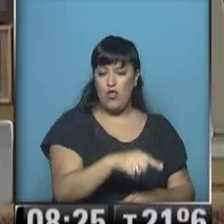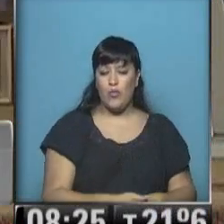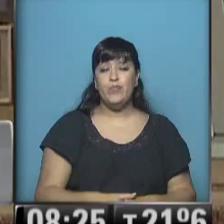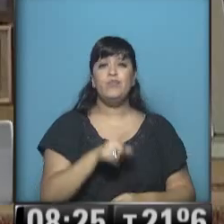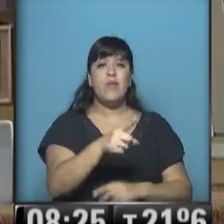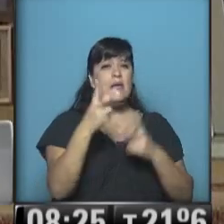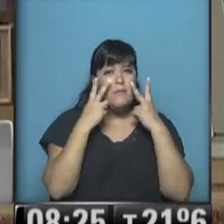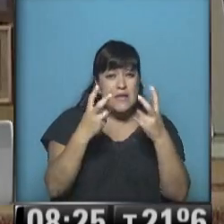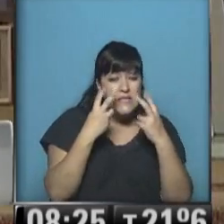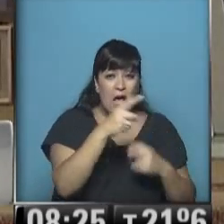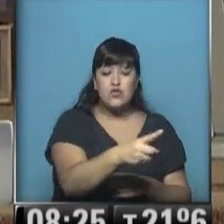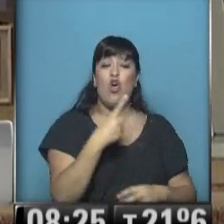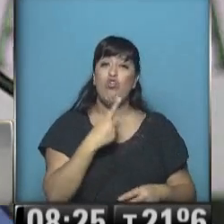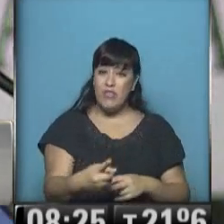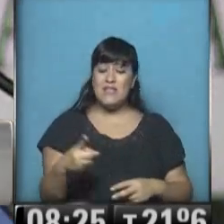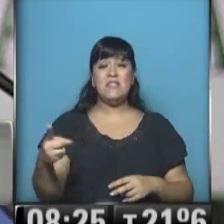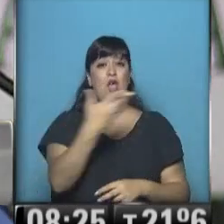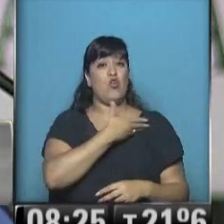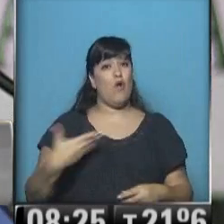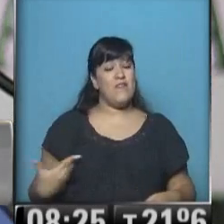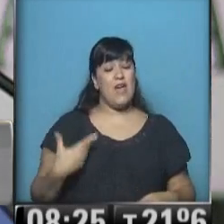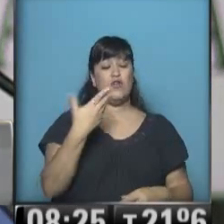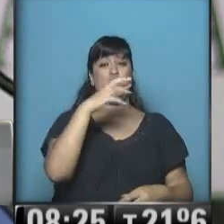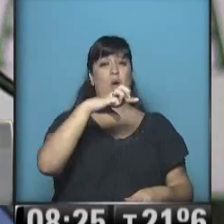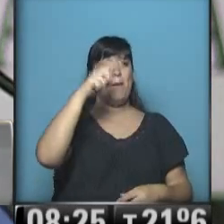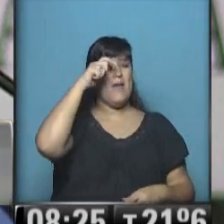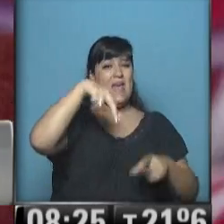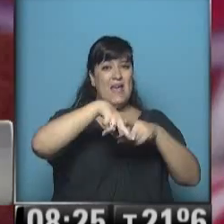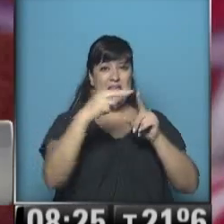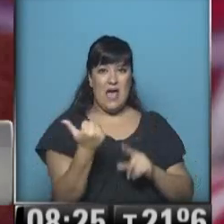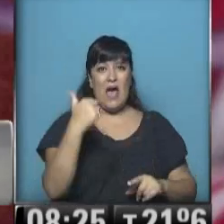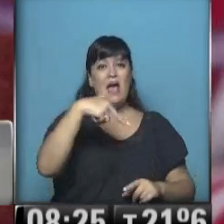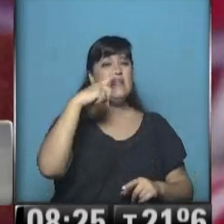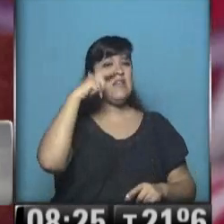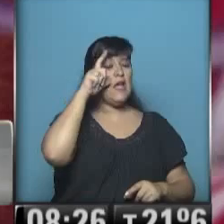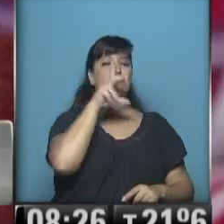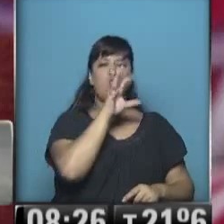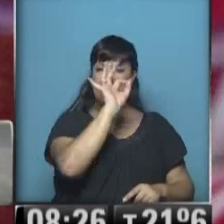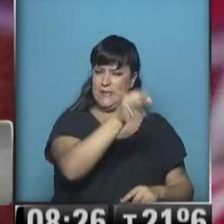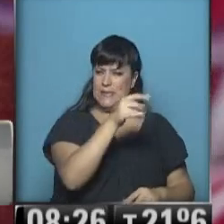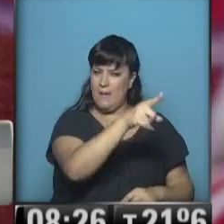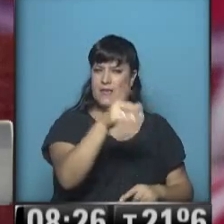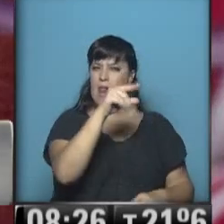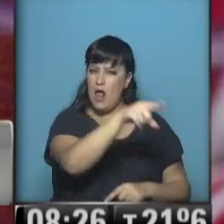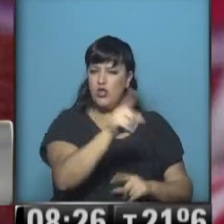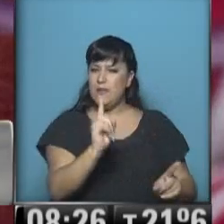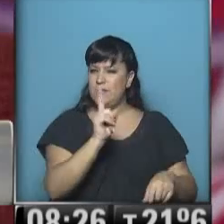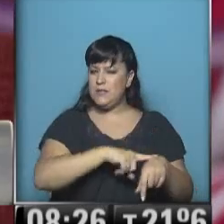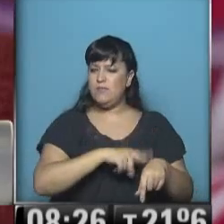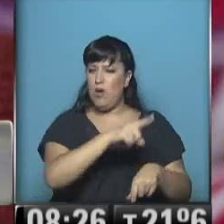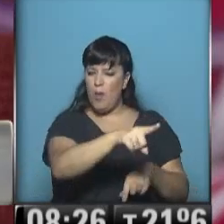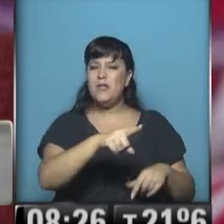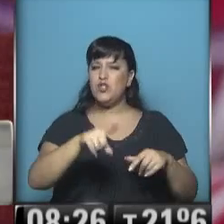investigación advierte que el gobierno de Enrique Peña Nieto supo lo que estaba ocurriendo la noche de la masacre y que mantuvo